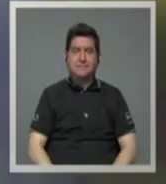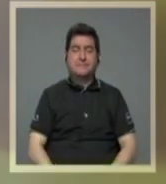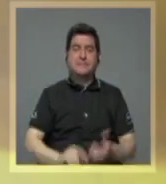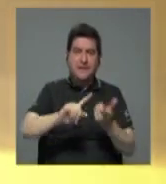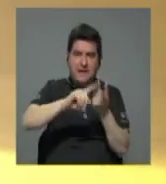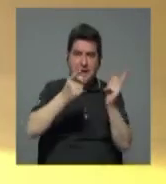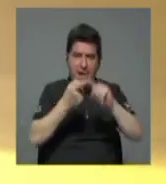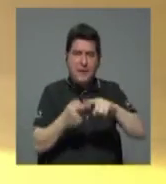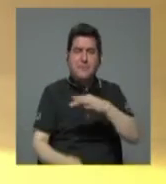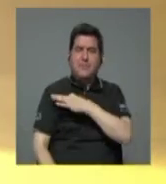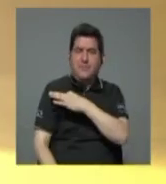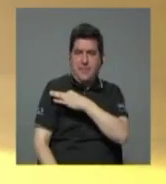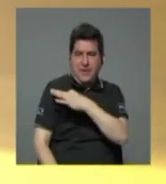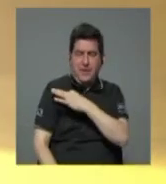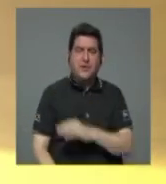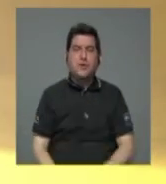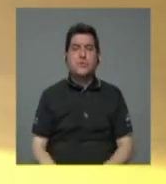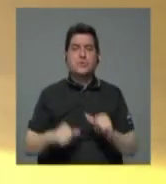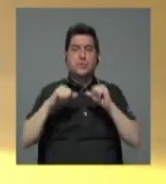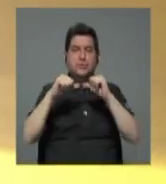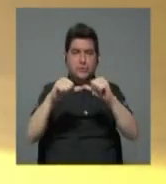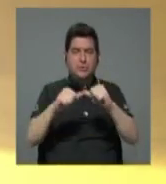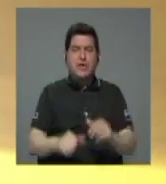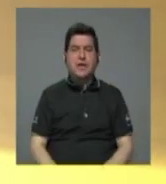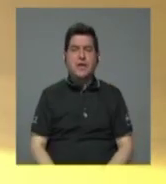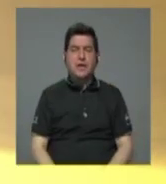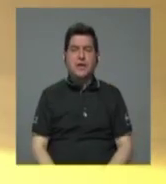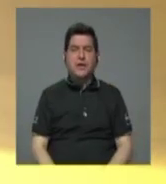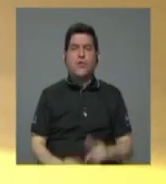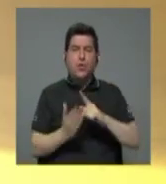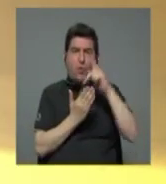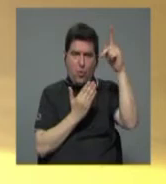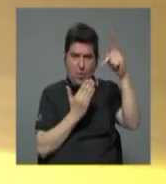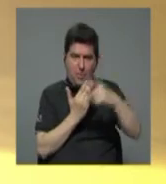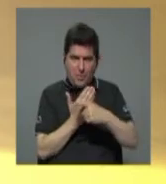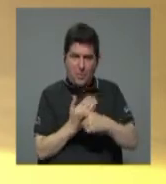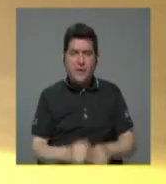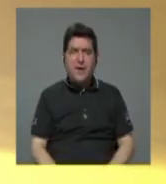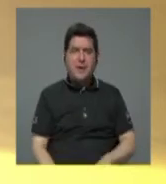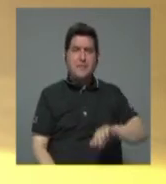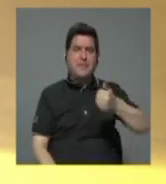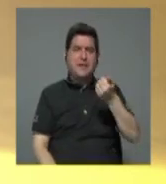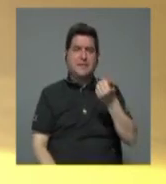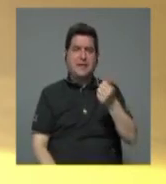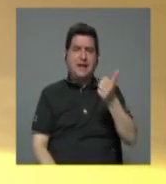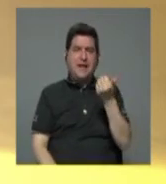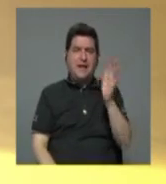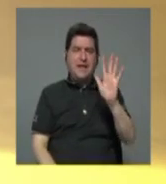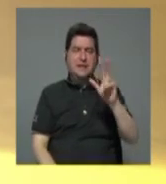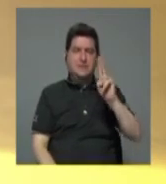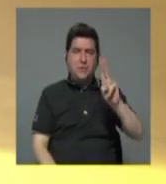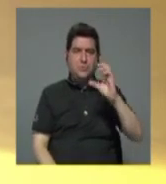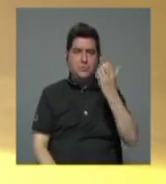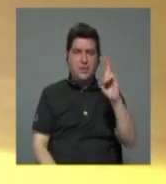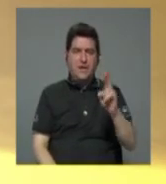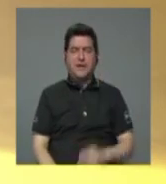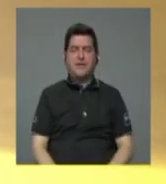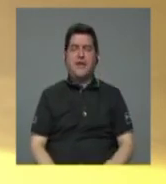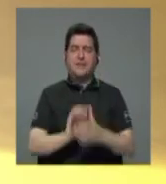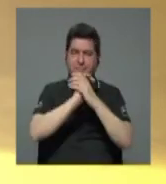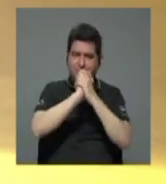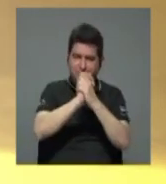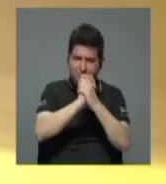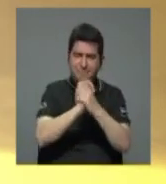amigas y amigos los invitamos a que continúen con los espléndidos programas de 15 UCR. Muchas gracias y